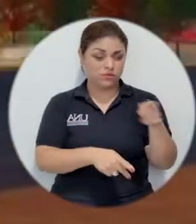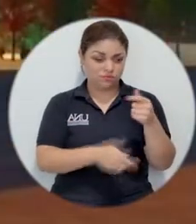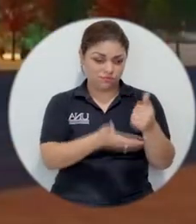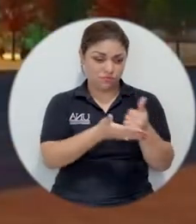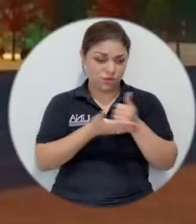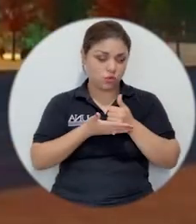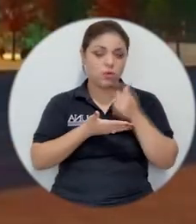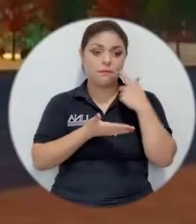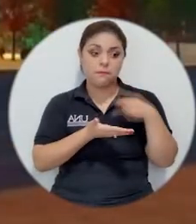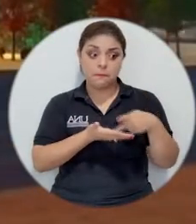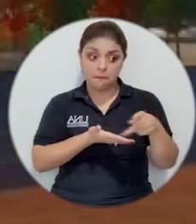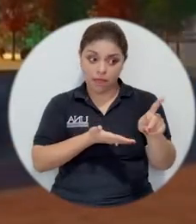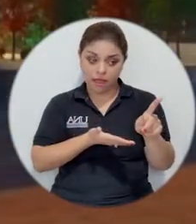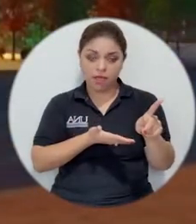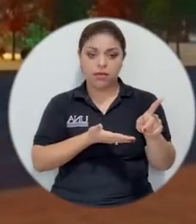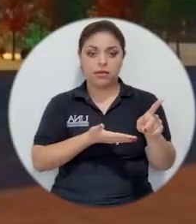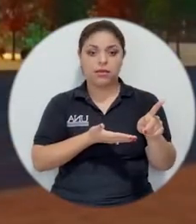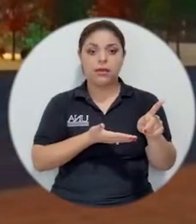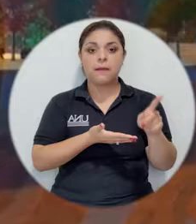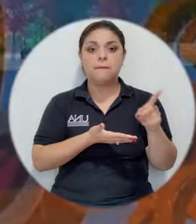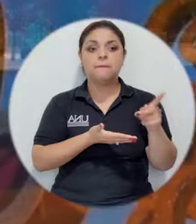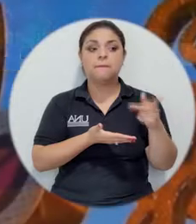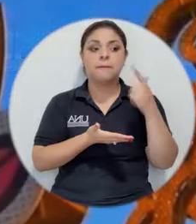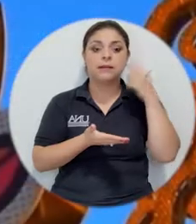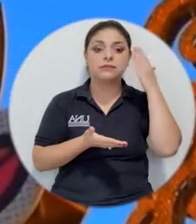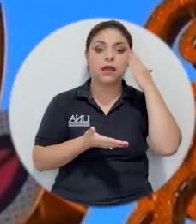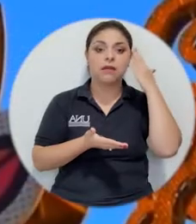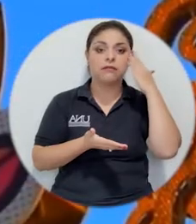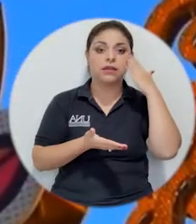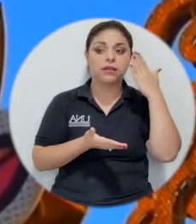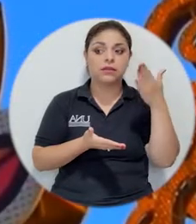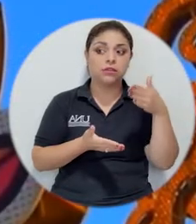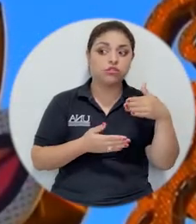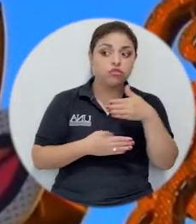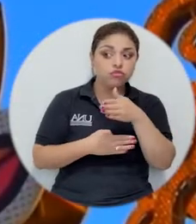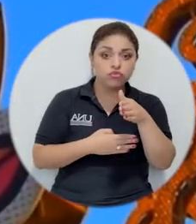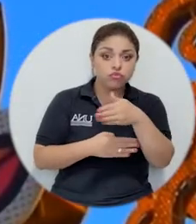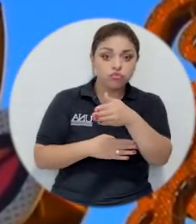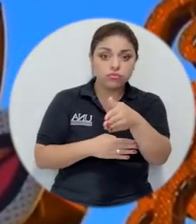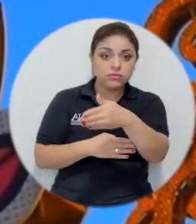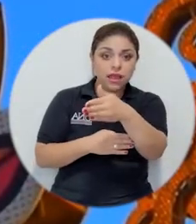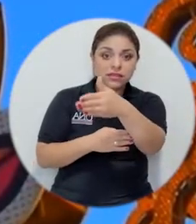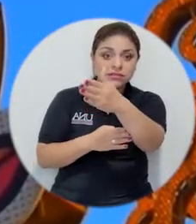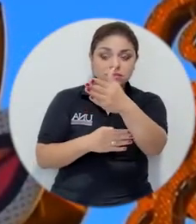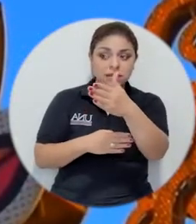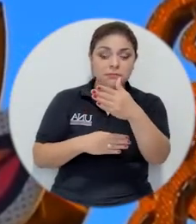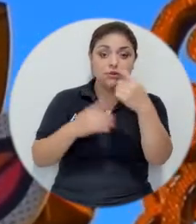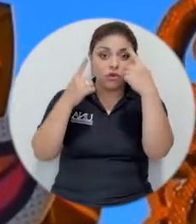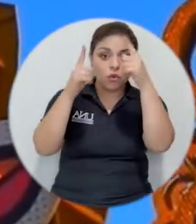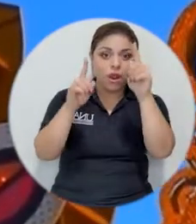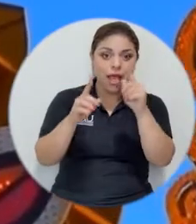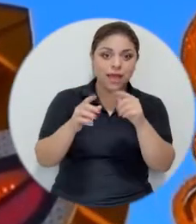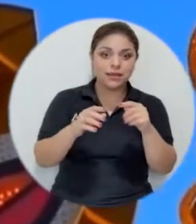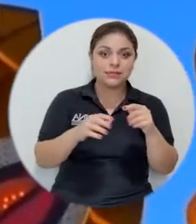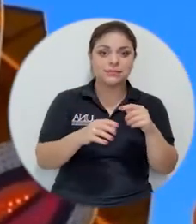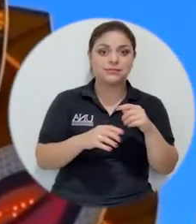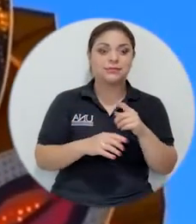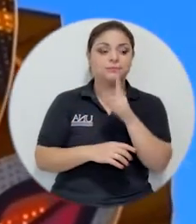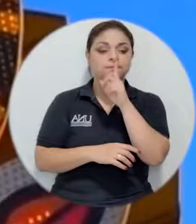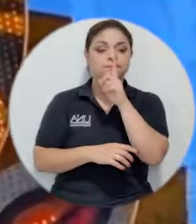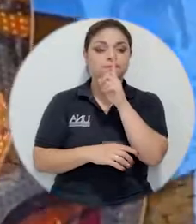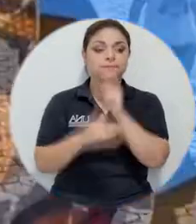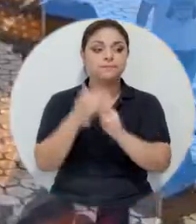rutas de personas, estas rutas por tierra, y encuentre la forma de pasarlo